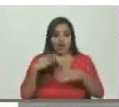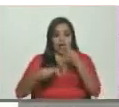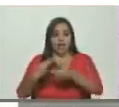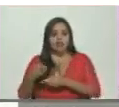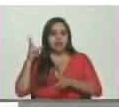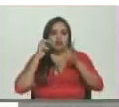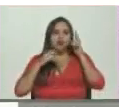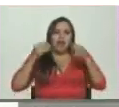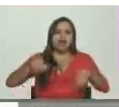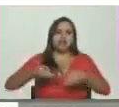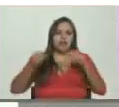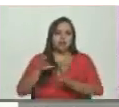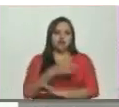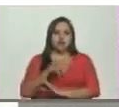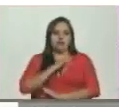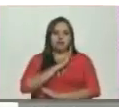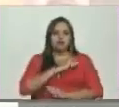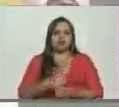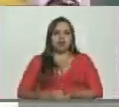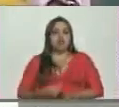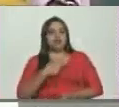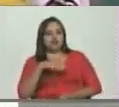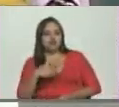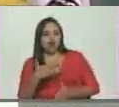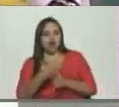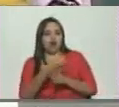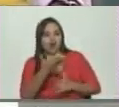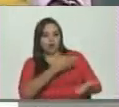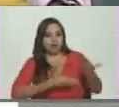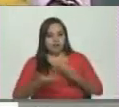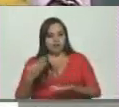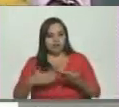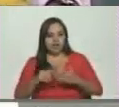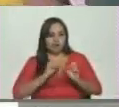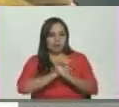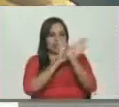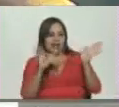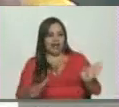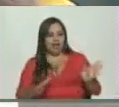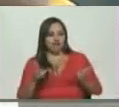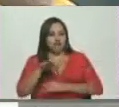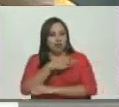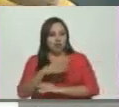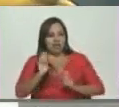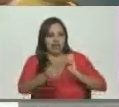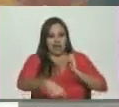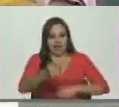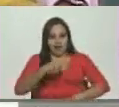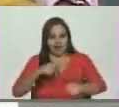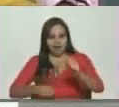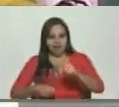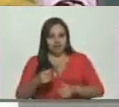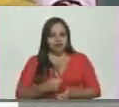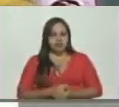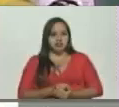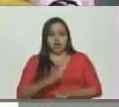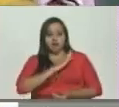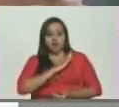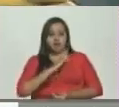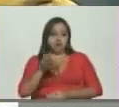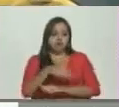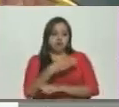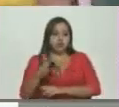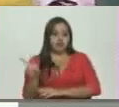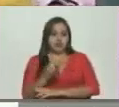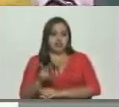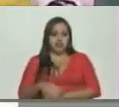de Televisión. Nosotros compartíamos mucho con los amaneceres de gaita, siempre en la representación de la parranda venezolana. ¿Han